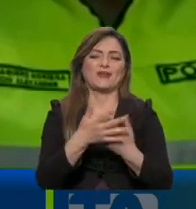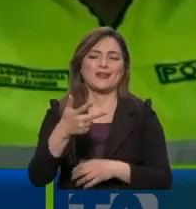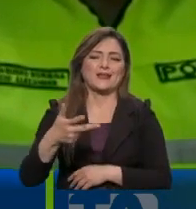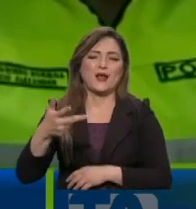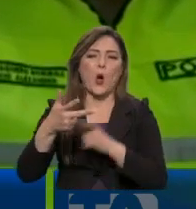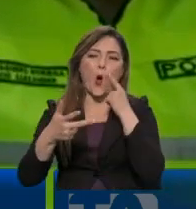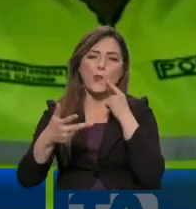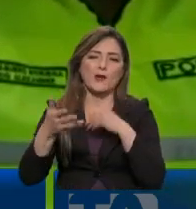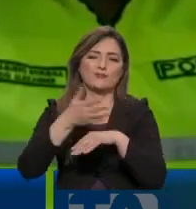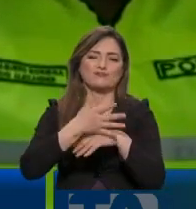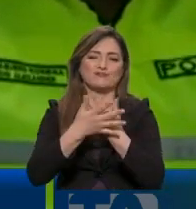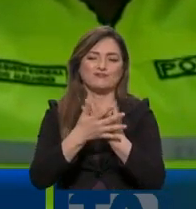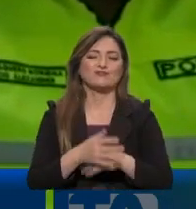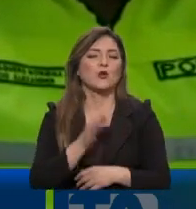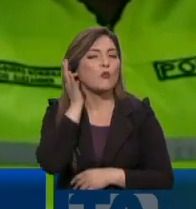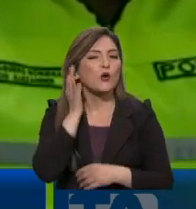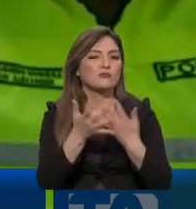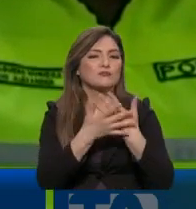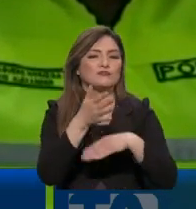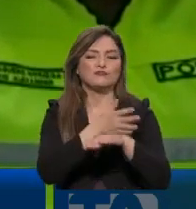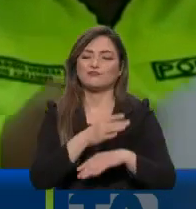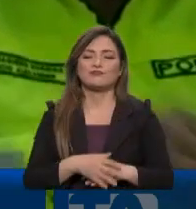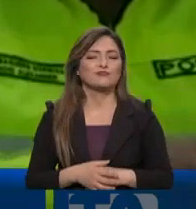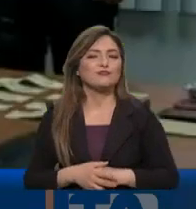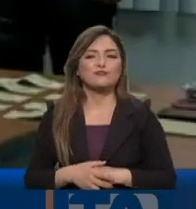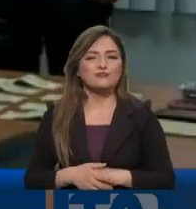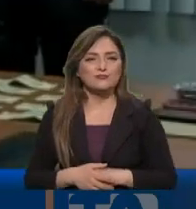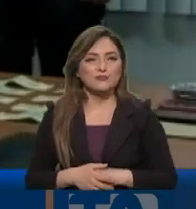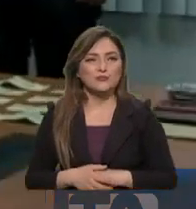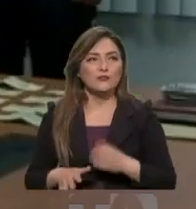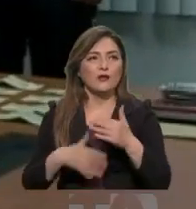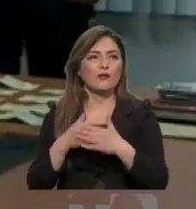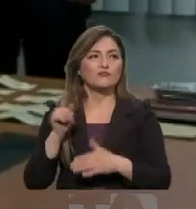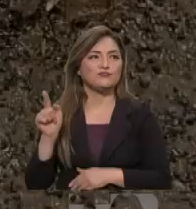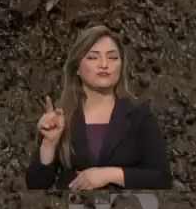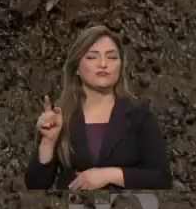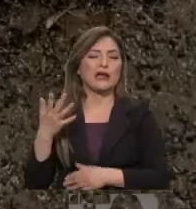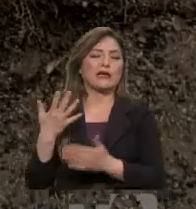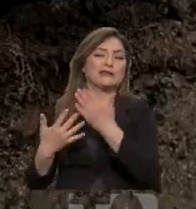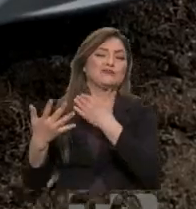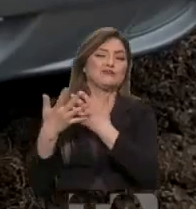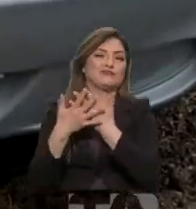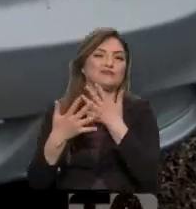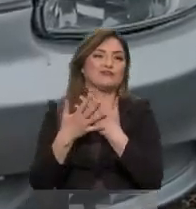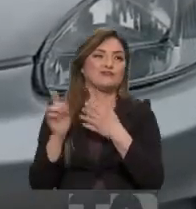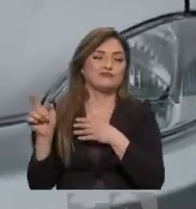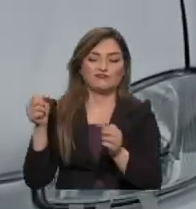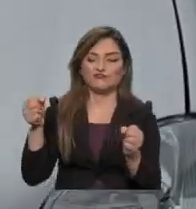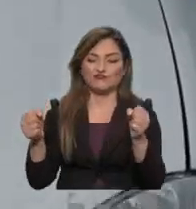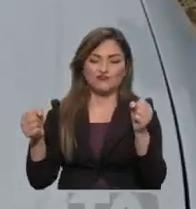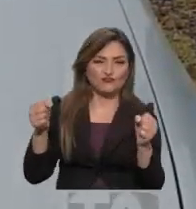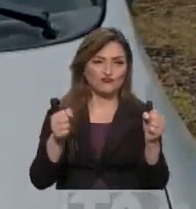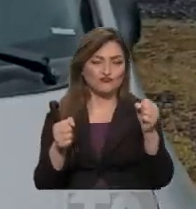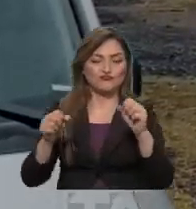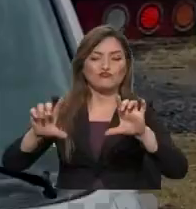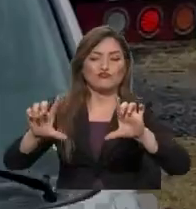ciudadanos de sexo masculino, no así la señora Adriana C. Todos tienen un amplio historial y se movilizaban en este autoplomo